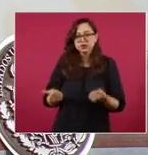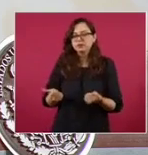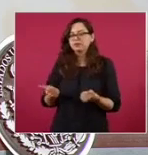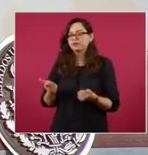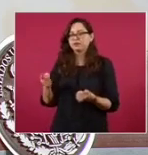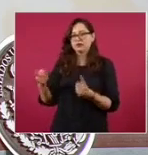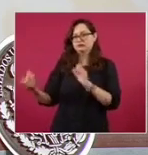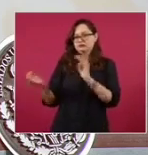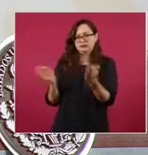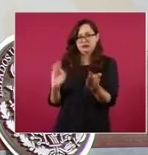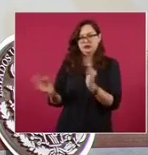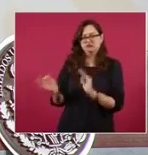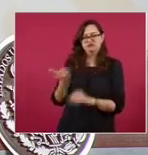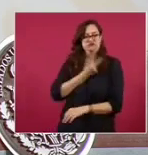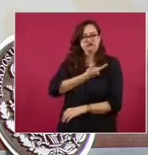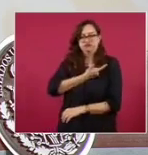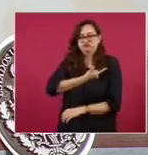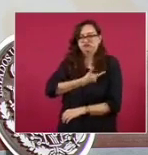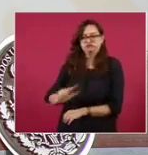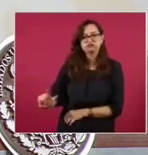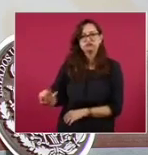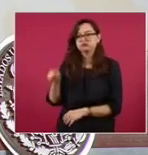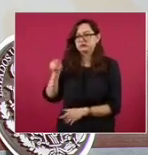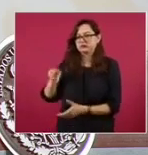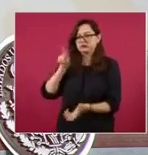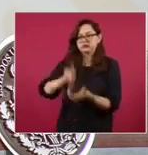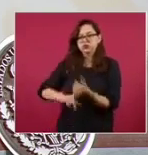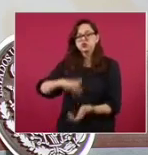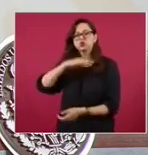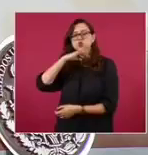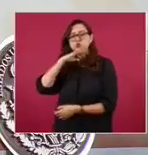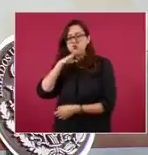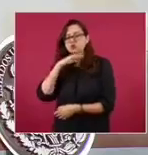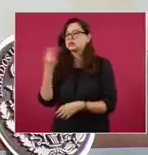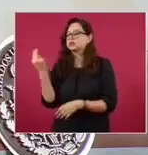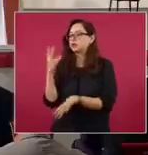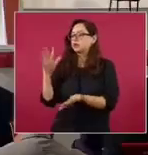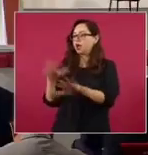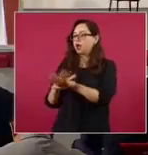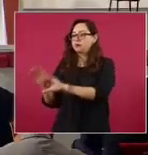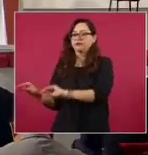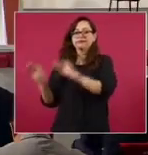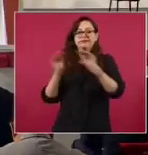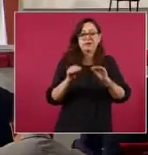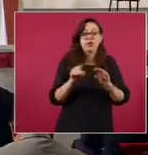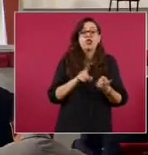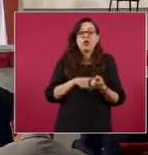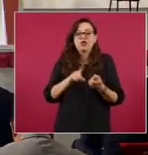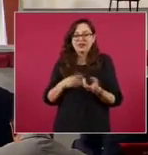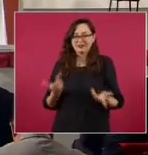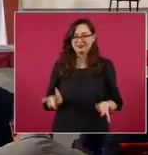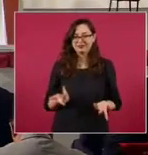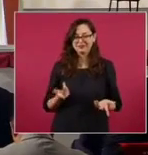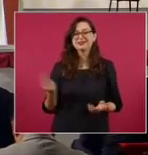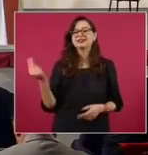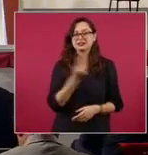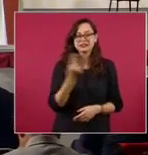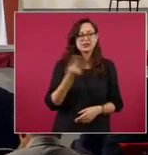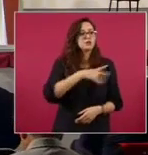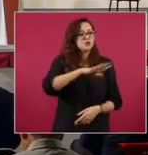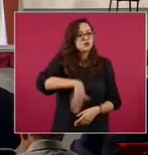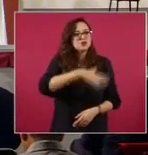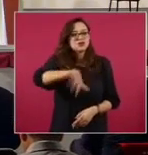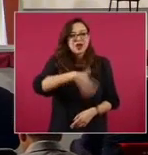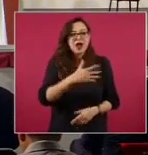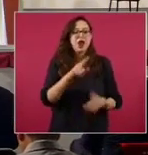basurero que le sea un foco de contaminación. En este sentido, decirles que técnicamente se revisó